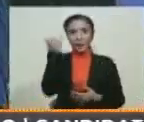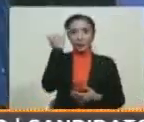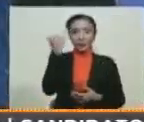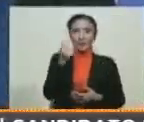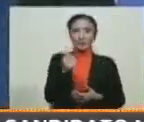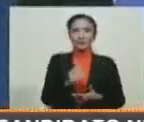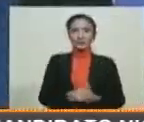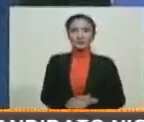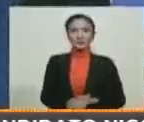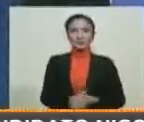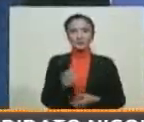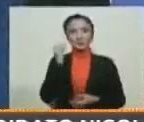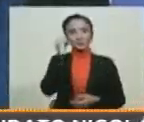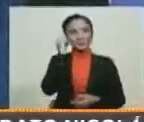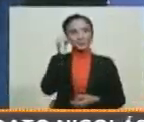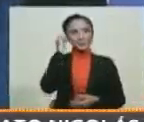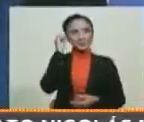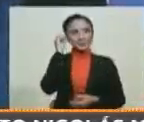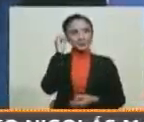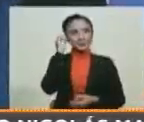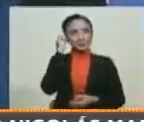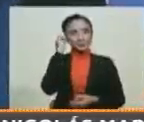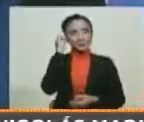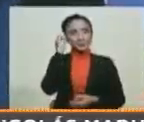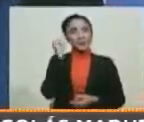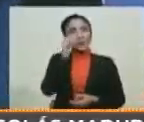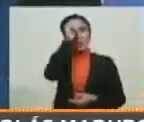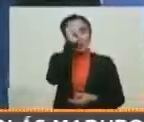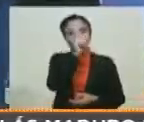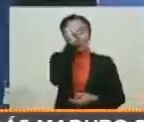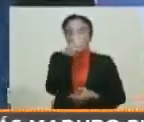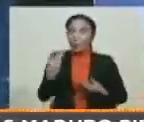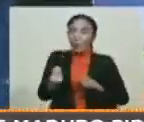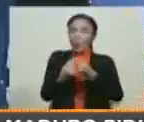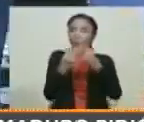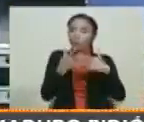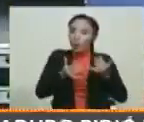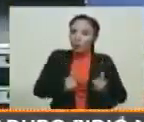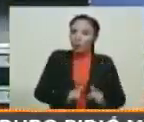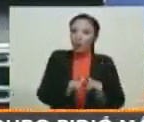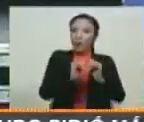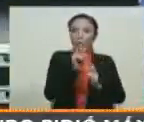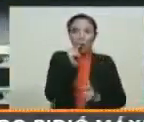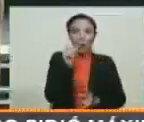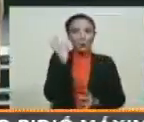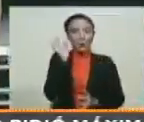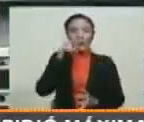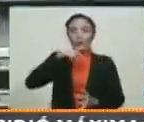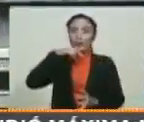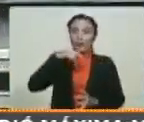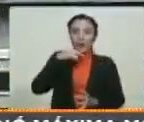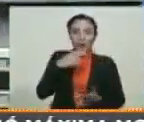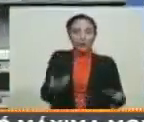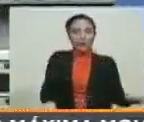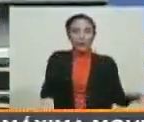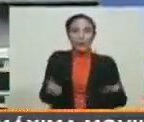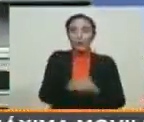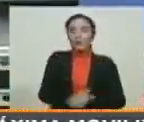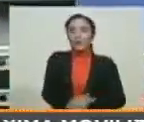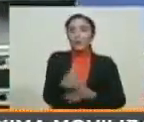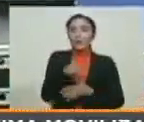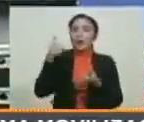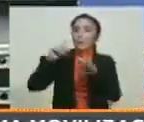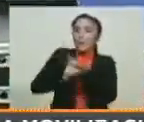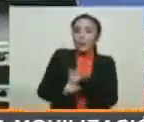y el domingo 20 de mayo a levantarse con los hijos con las hijas con los nietos con las nietas con la